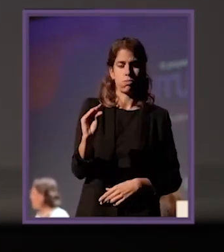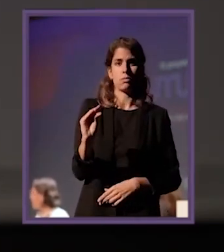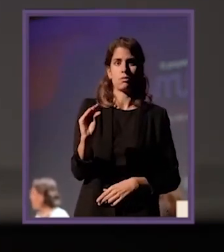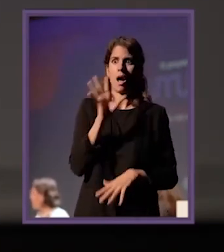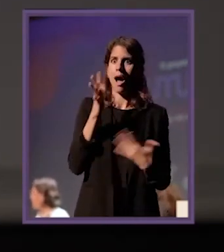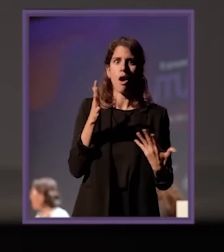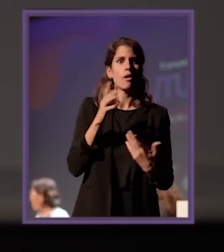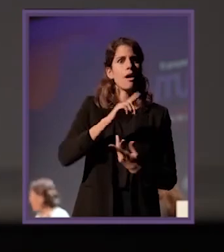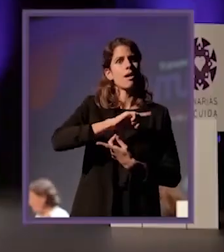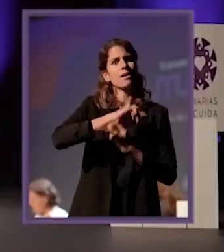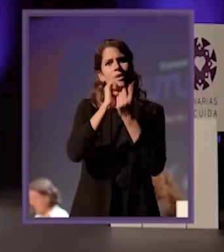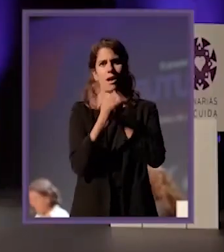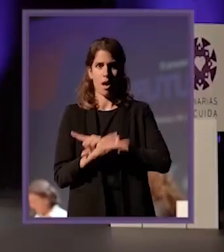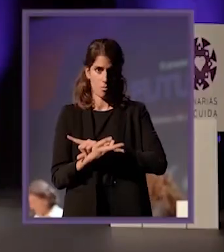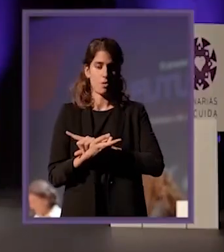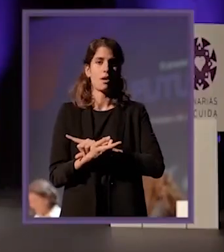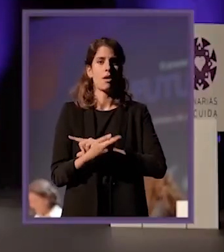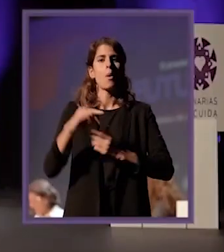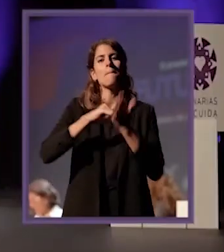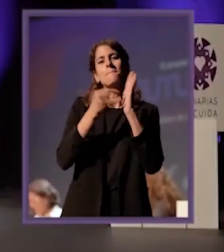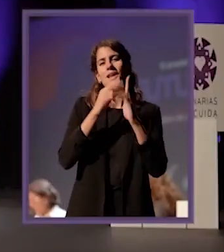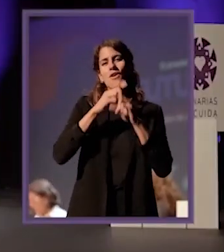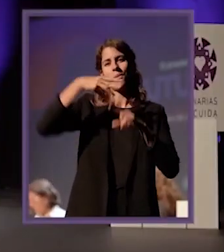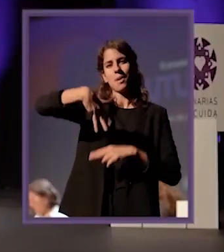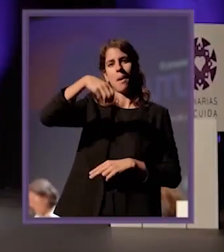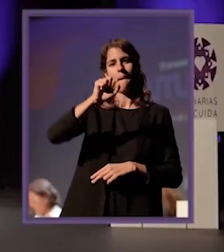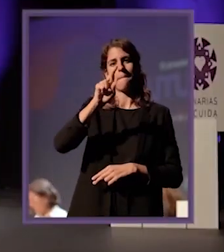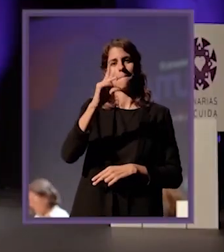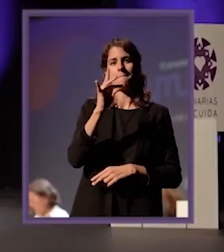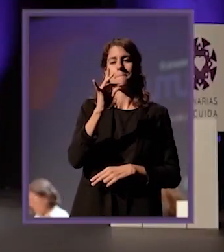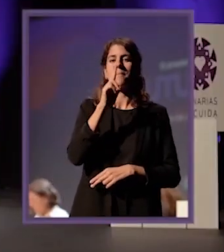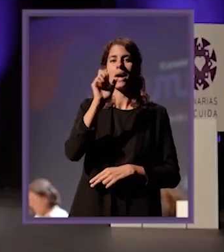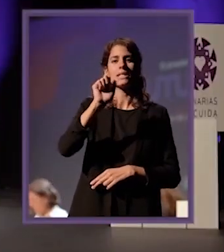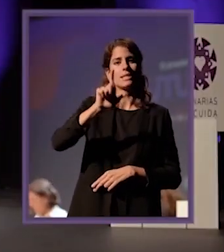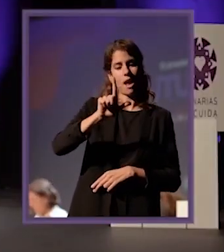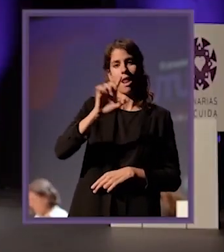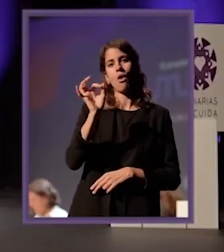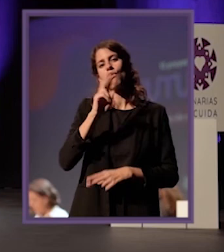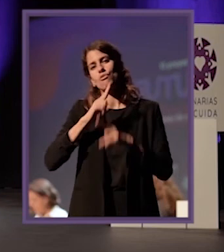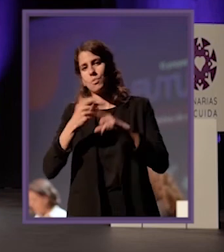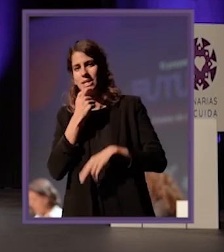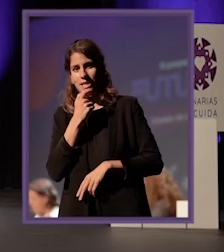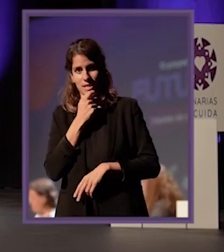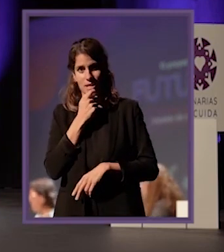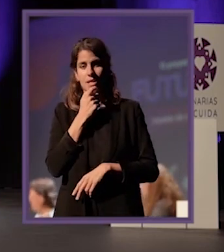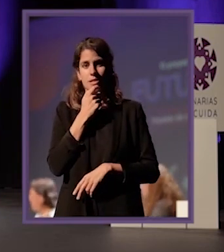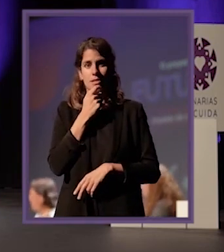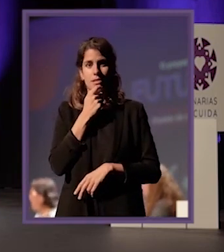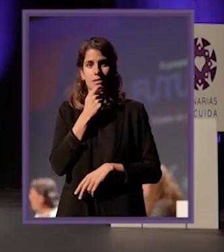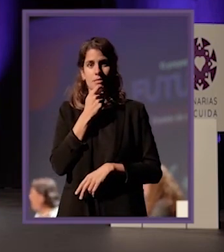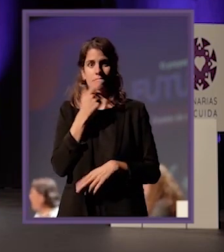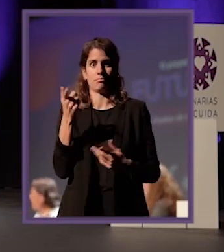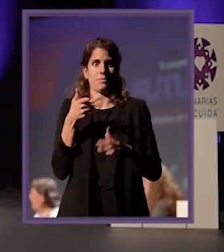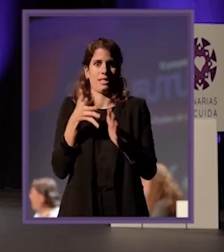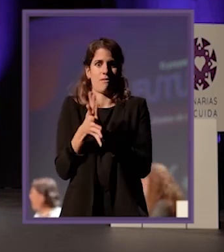Plan Marshall o Green Deal, que también es conocido por este nombre a lo largo y ancho de